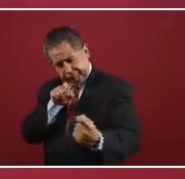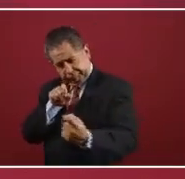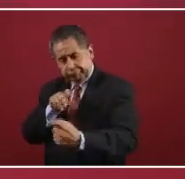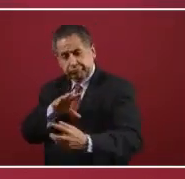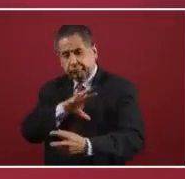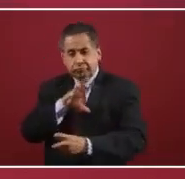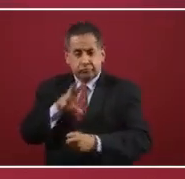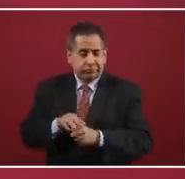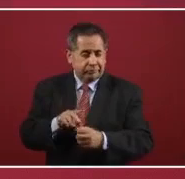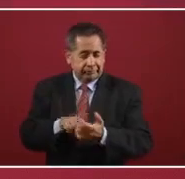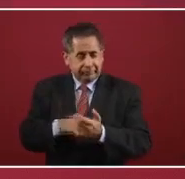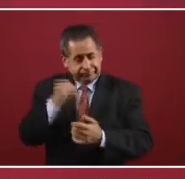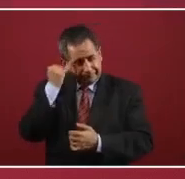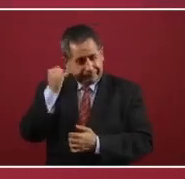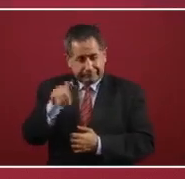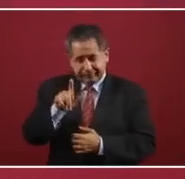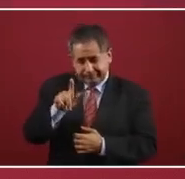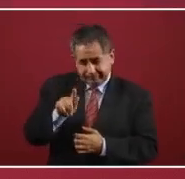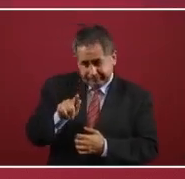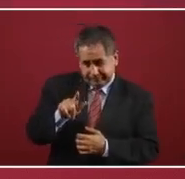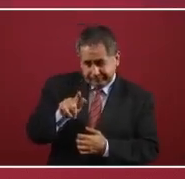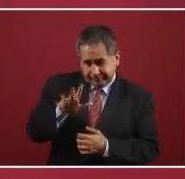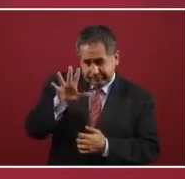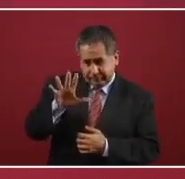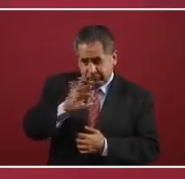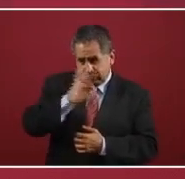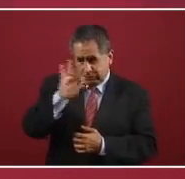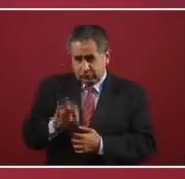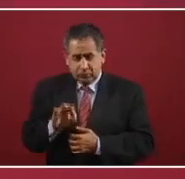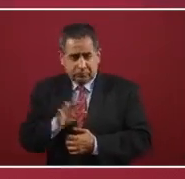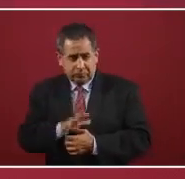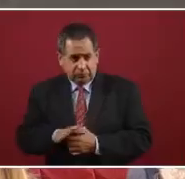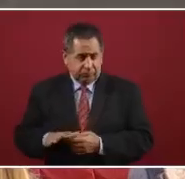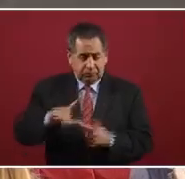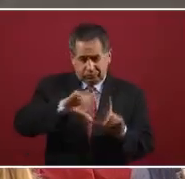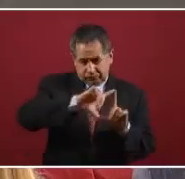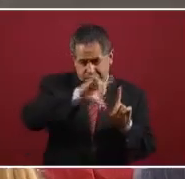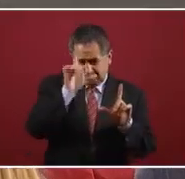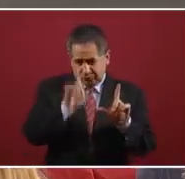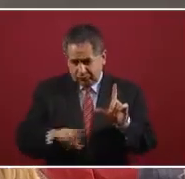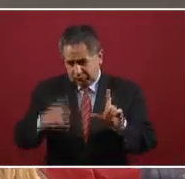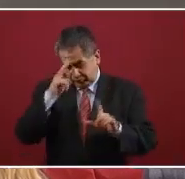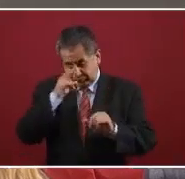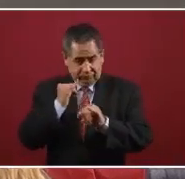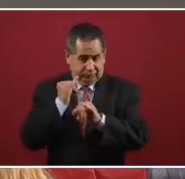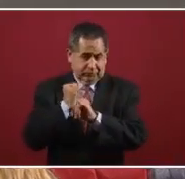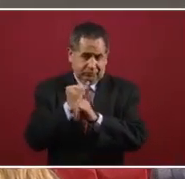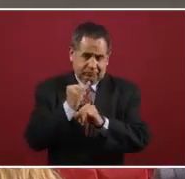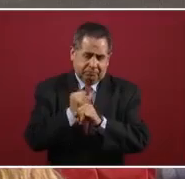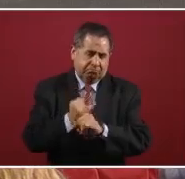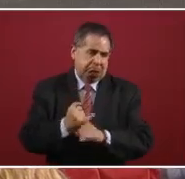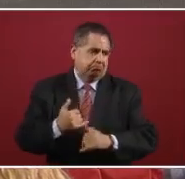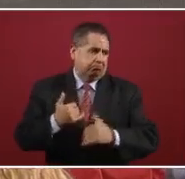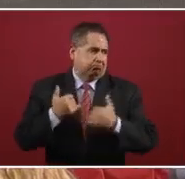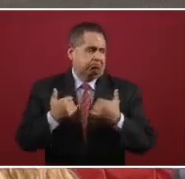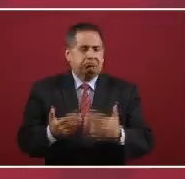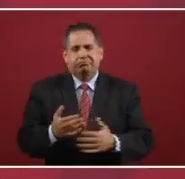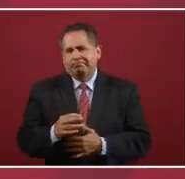al 75% del territorio nacional con internet, va a